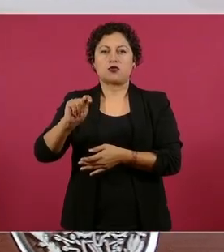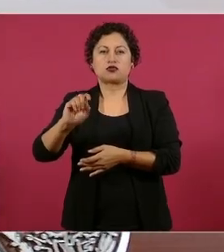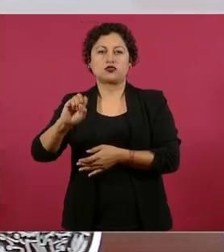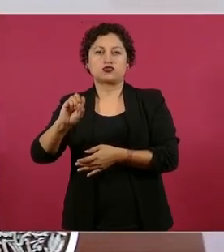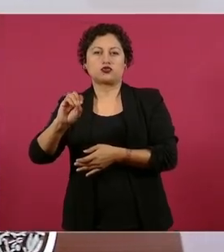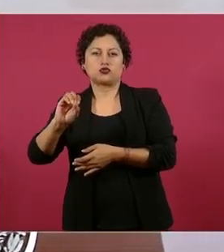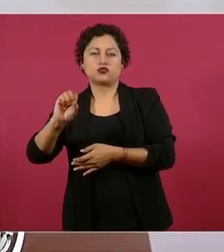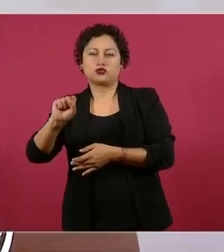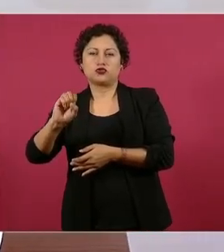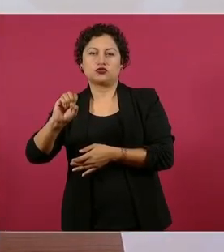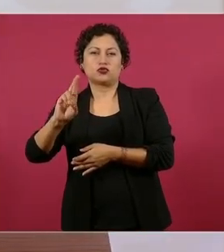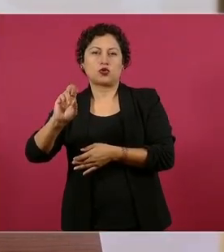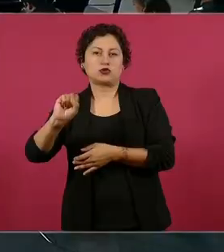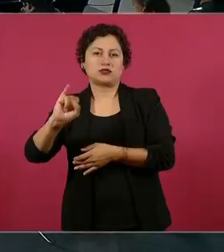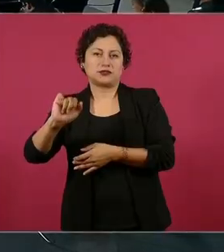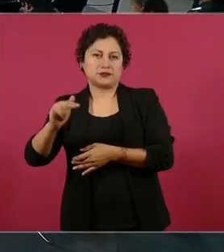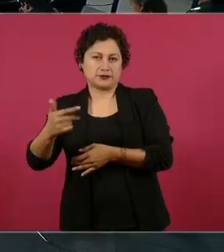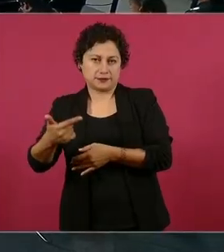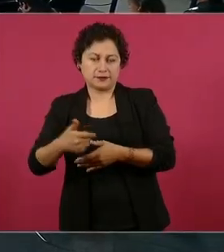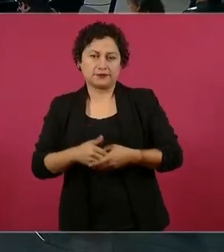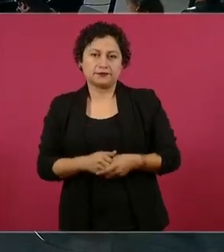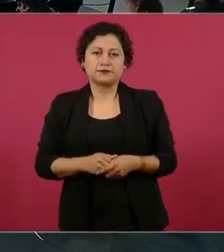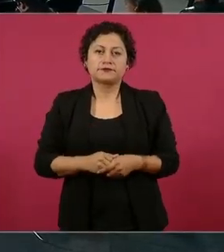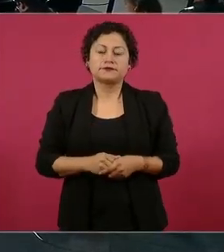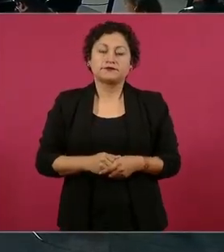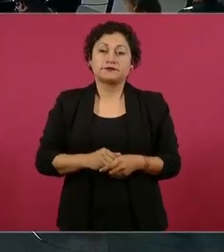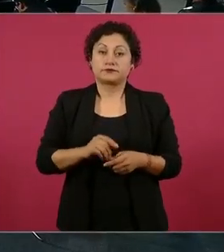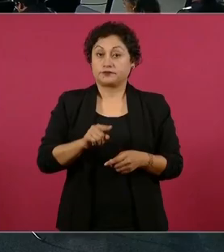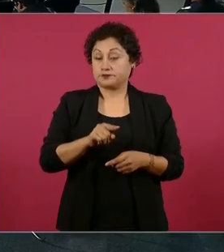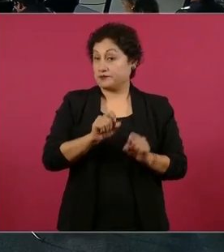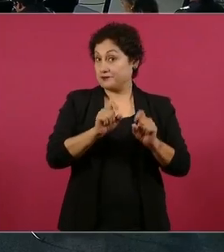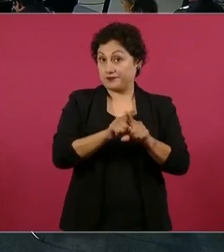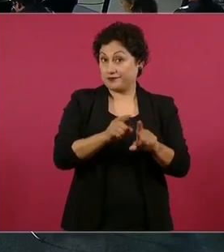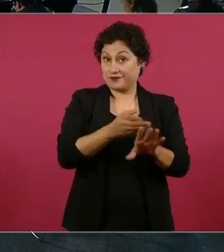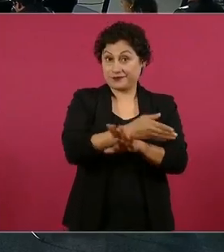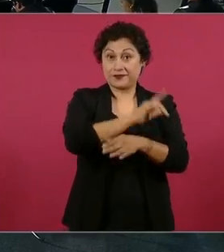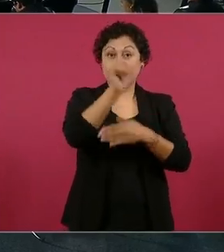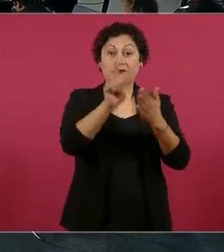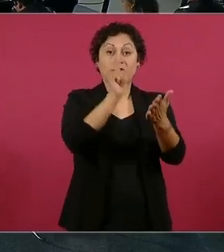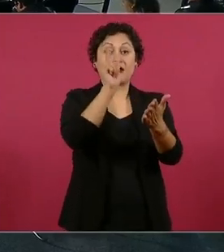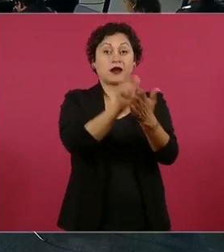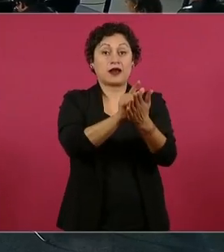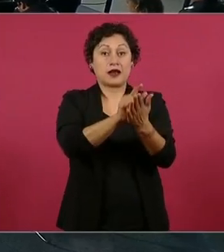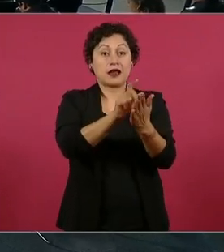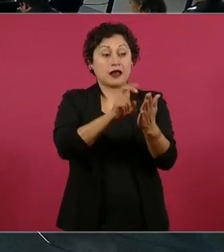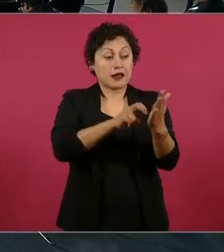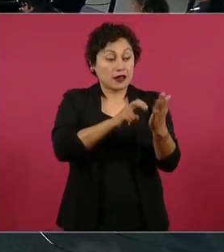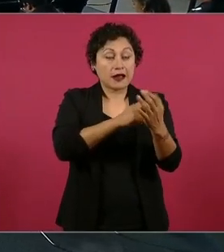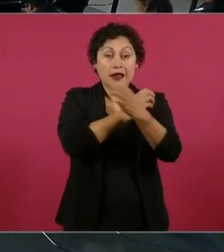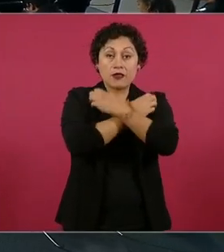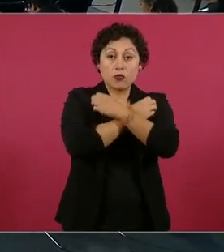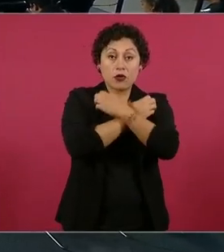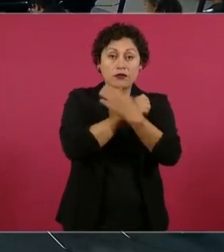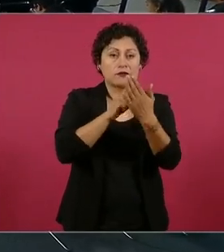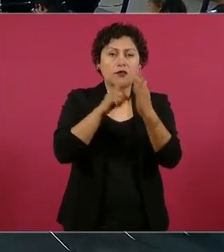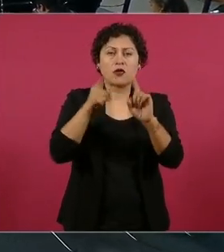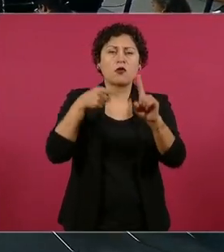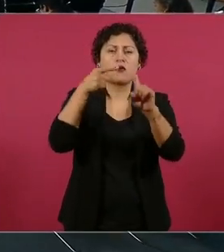Reforma educativa, privatizar la educación.